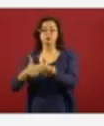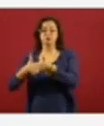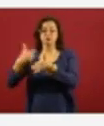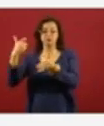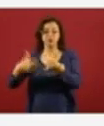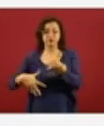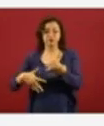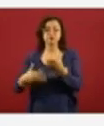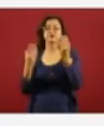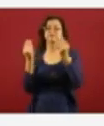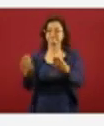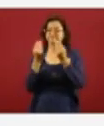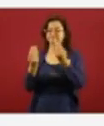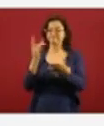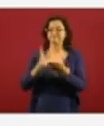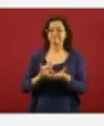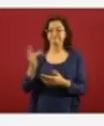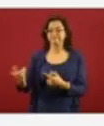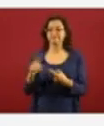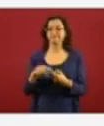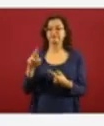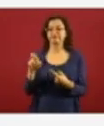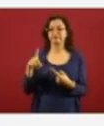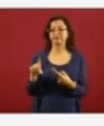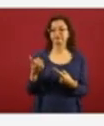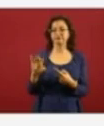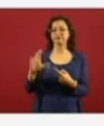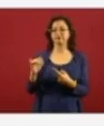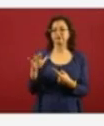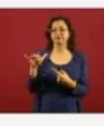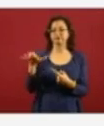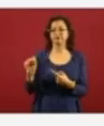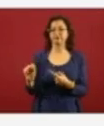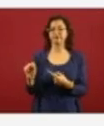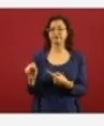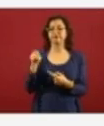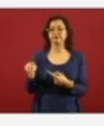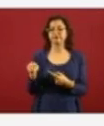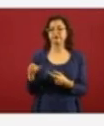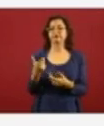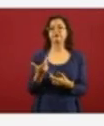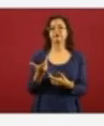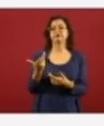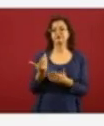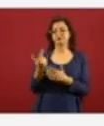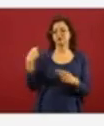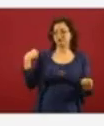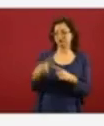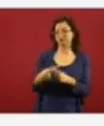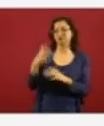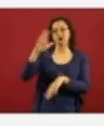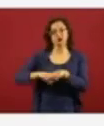esto quiero agradecerlo, Rendichicas, que estaba en el segundo lugar, bajó en la semana